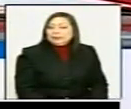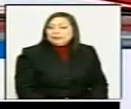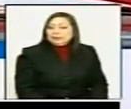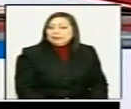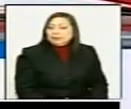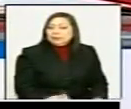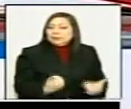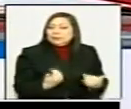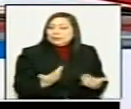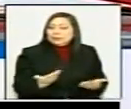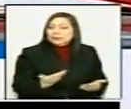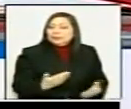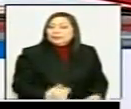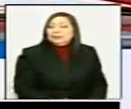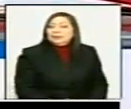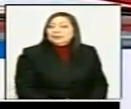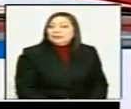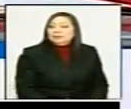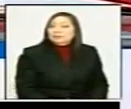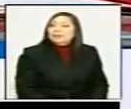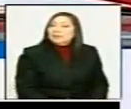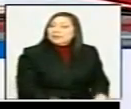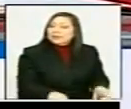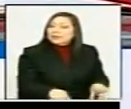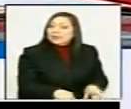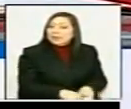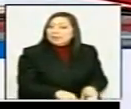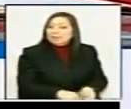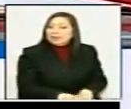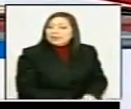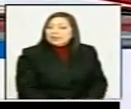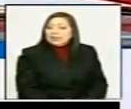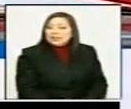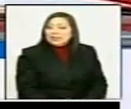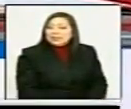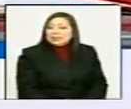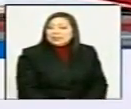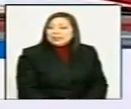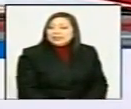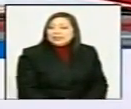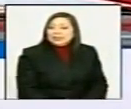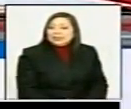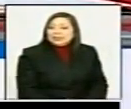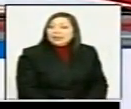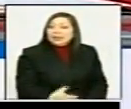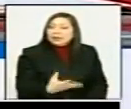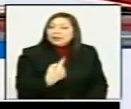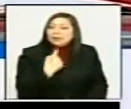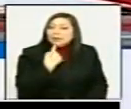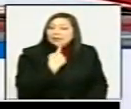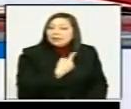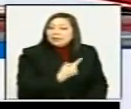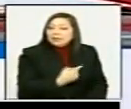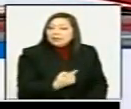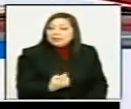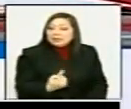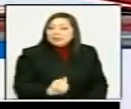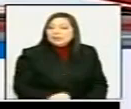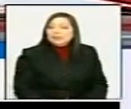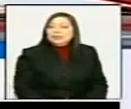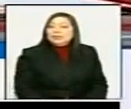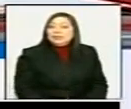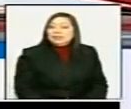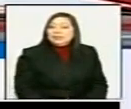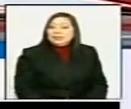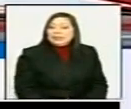Sobre eso, también quiero entender que estas